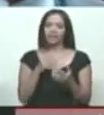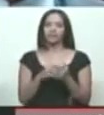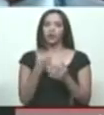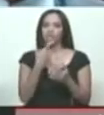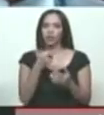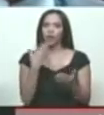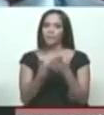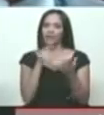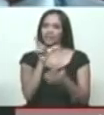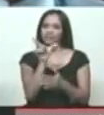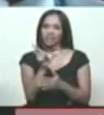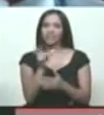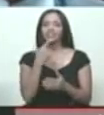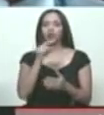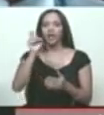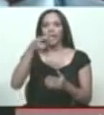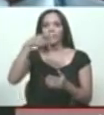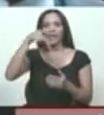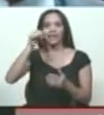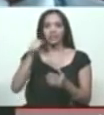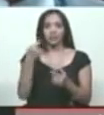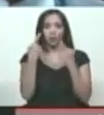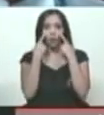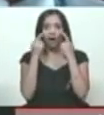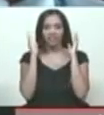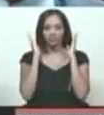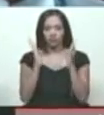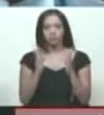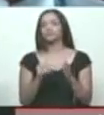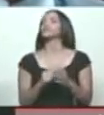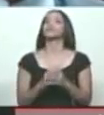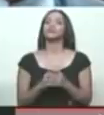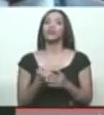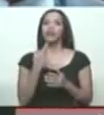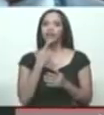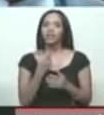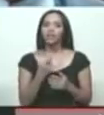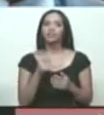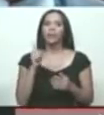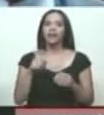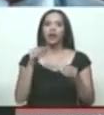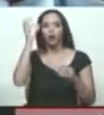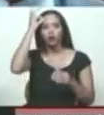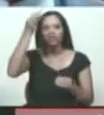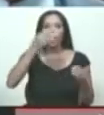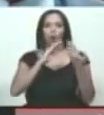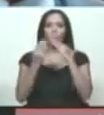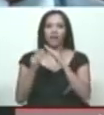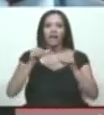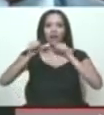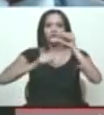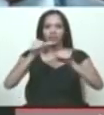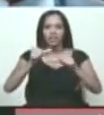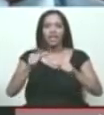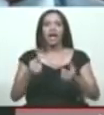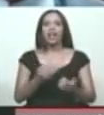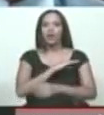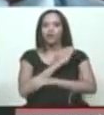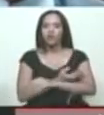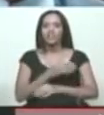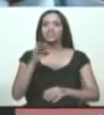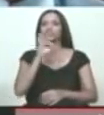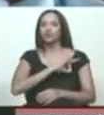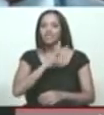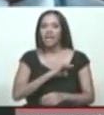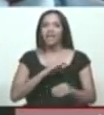se lo digo al gran polo patriótico, oído con esto, se lo digo a los consejos comunales, a los colectivos, a las fuerzas sociales, a las